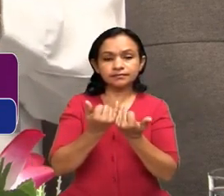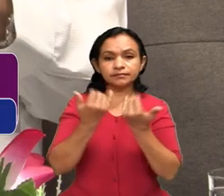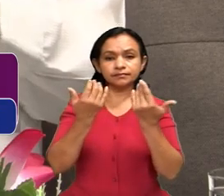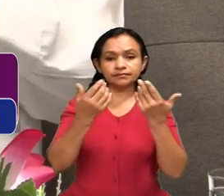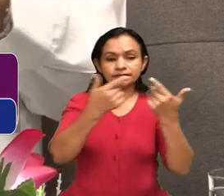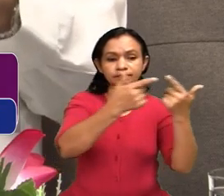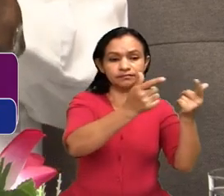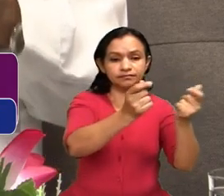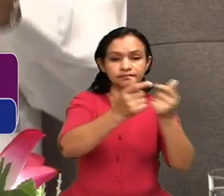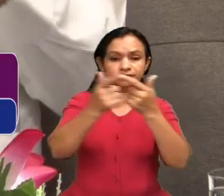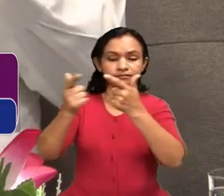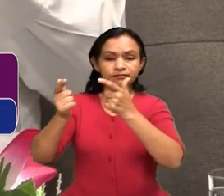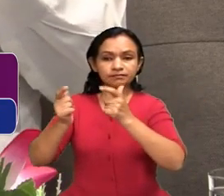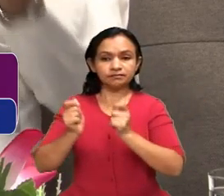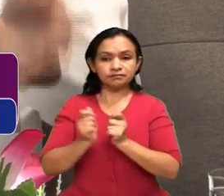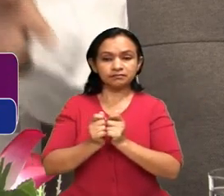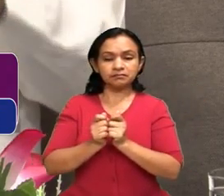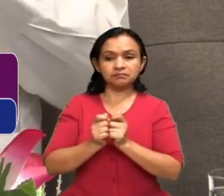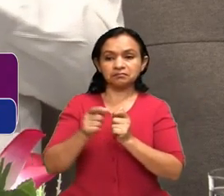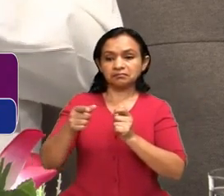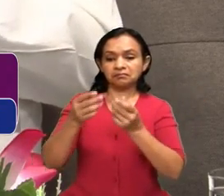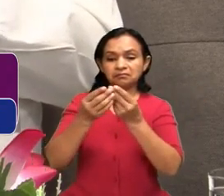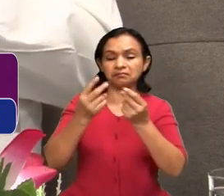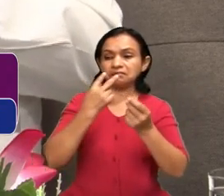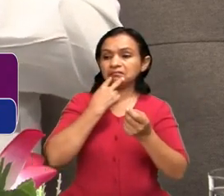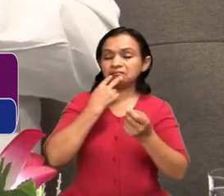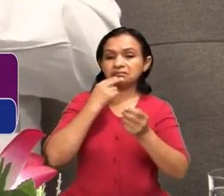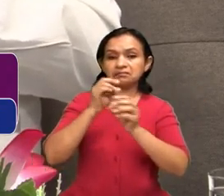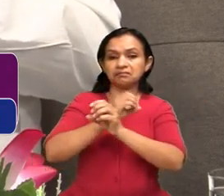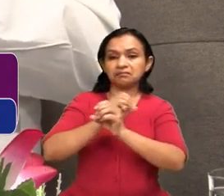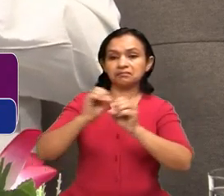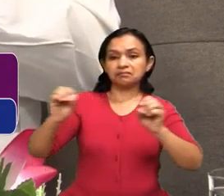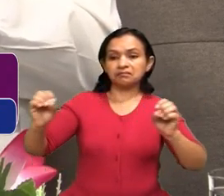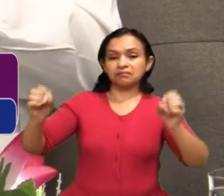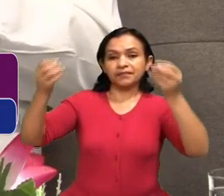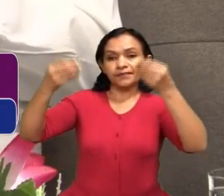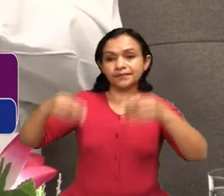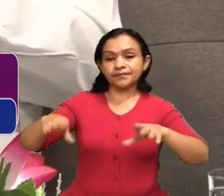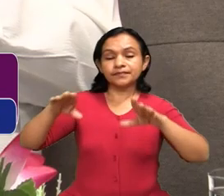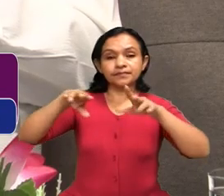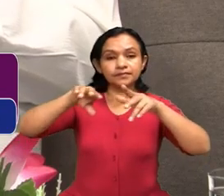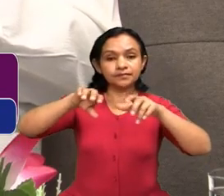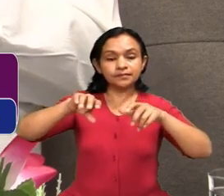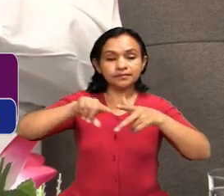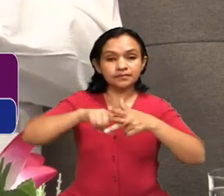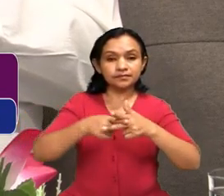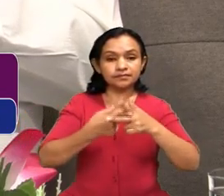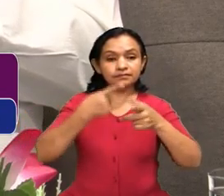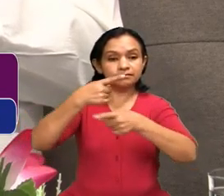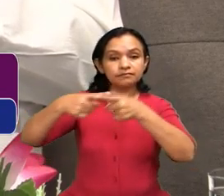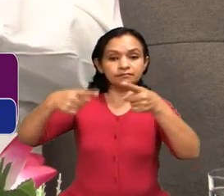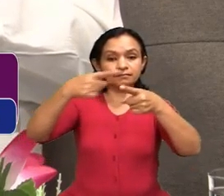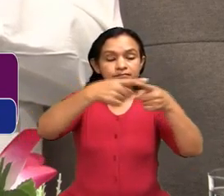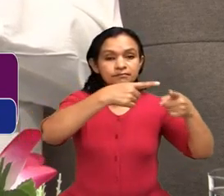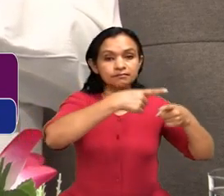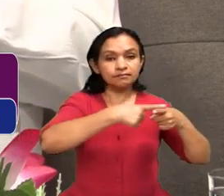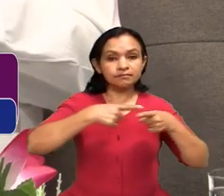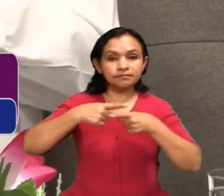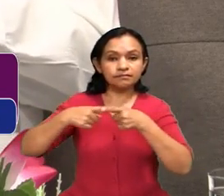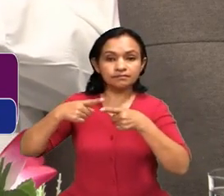latifundios ociosos, abandonados, que se comenzaron a repartir